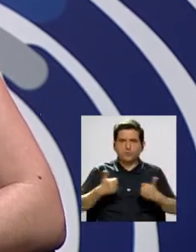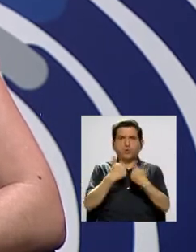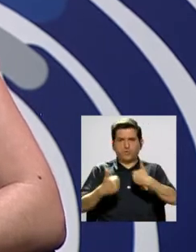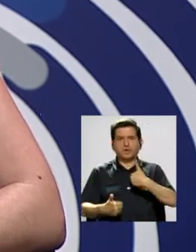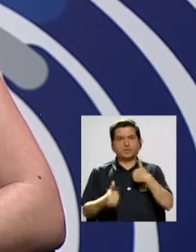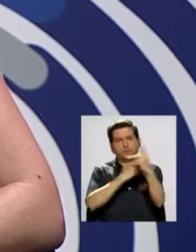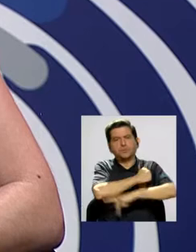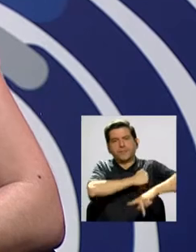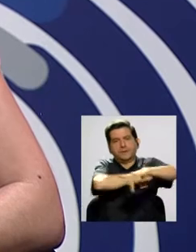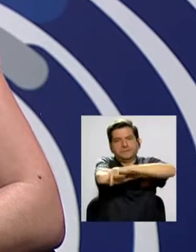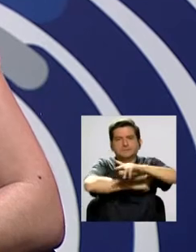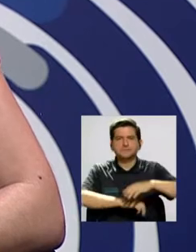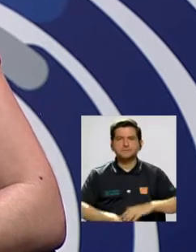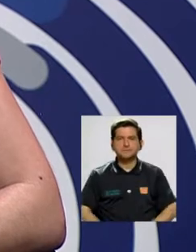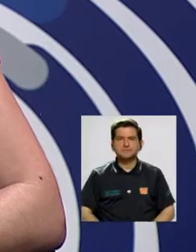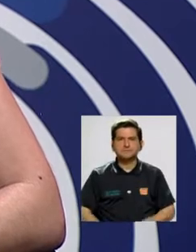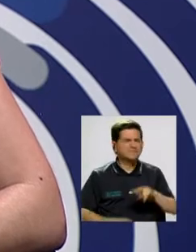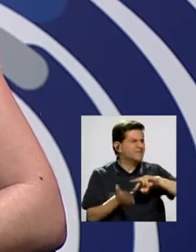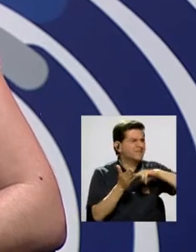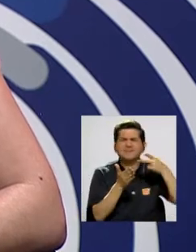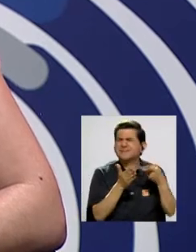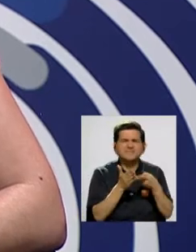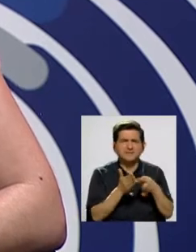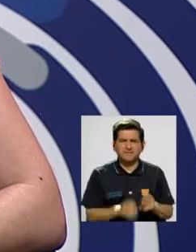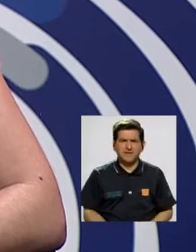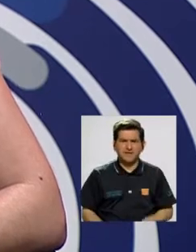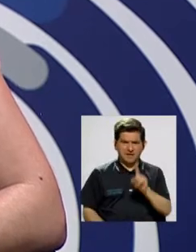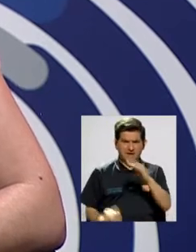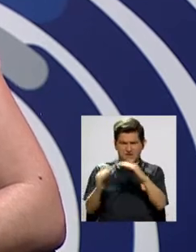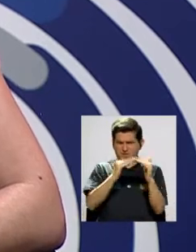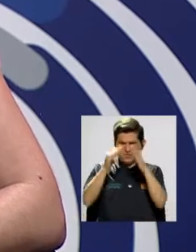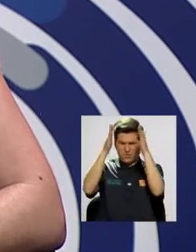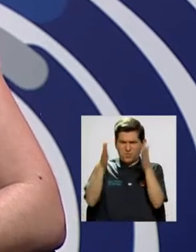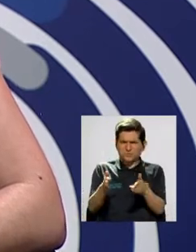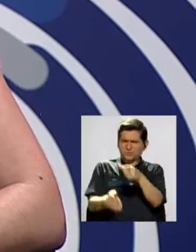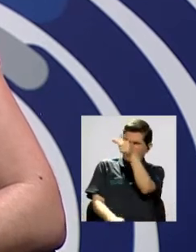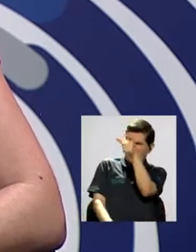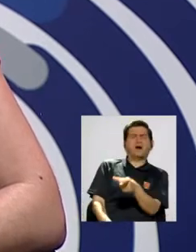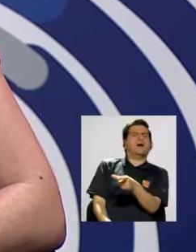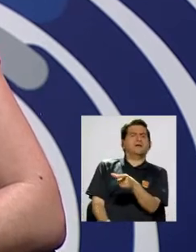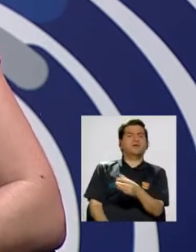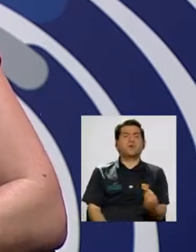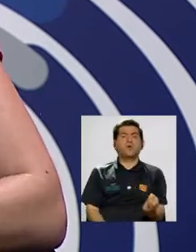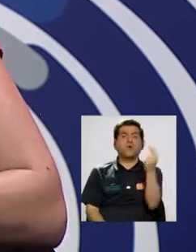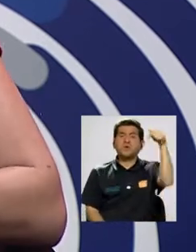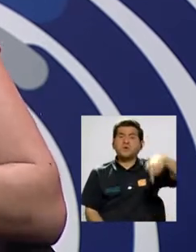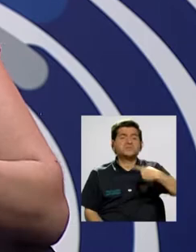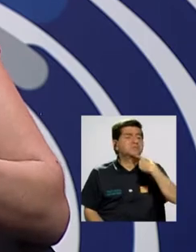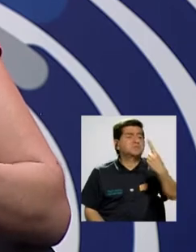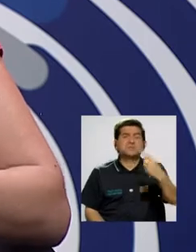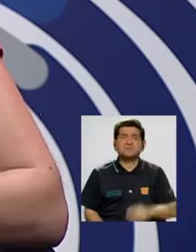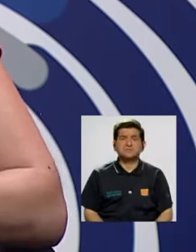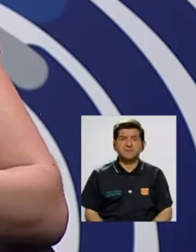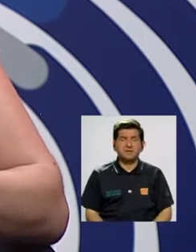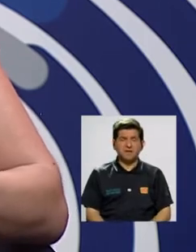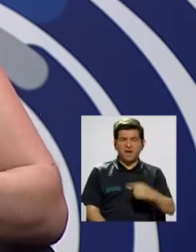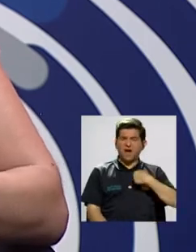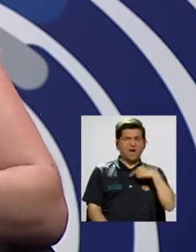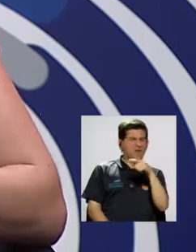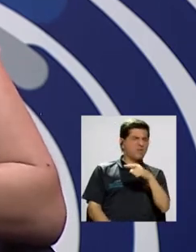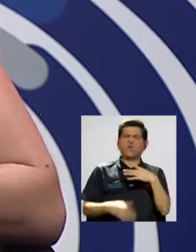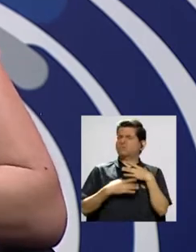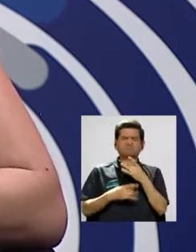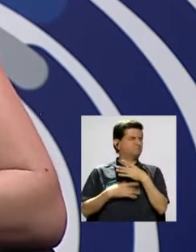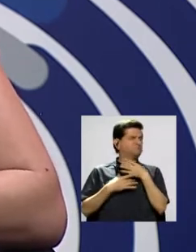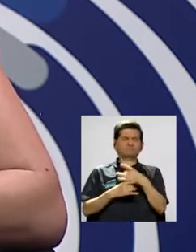tenemos como país. O sea, ¿qué significa ser ciudadano en este país? Y cómo hay jóvenes que al día de hoy dicen, esto no es para mí, no me